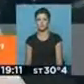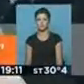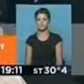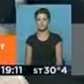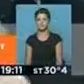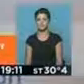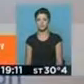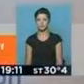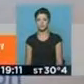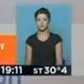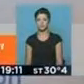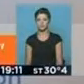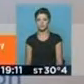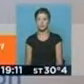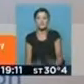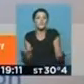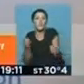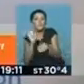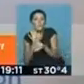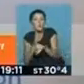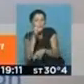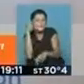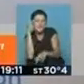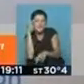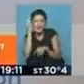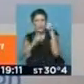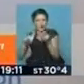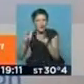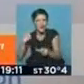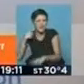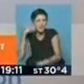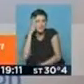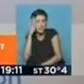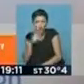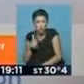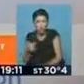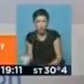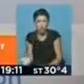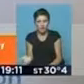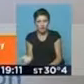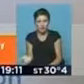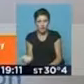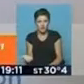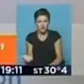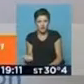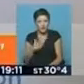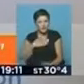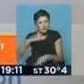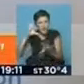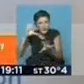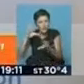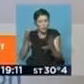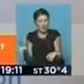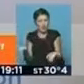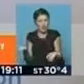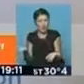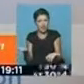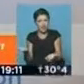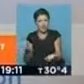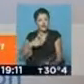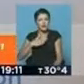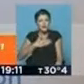conocido los argentinos no tuvimos memorias nos recordaremos que hemos